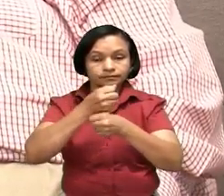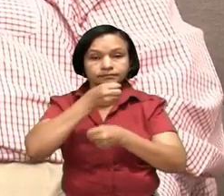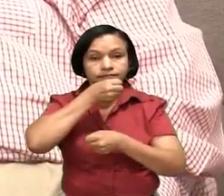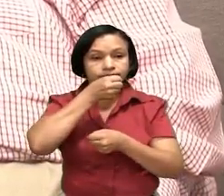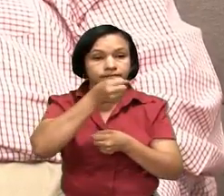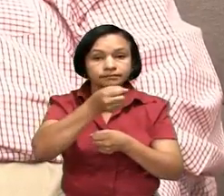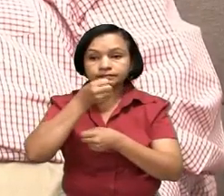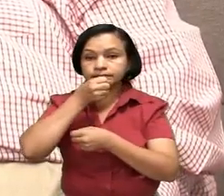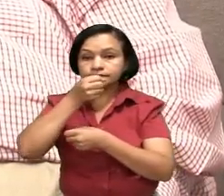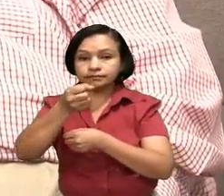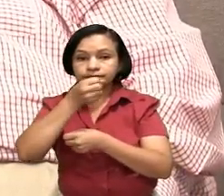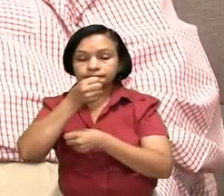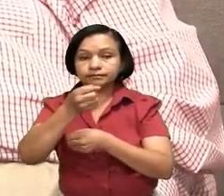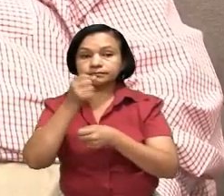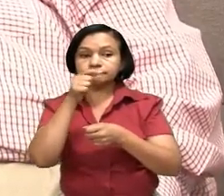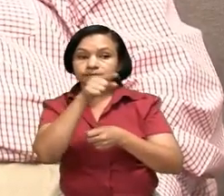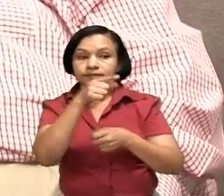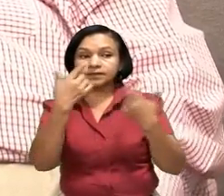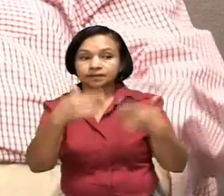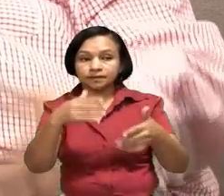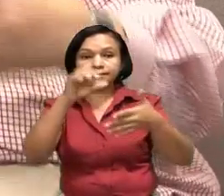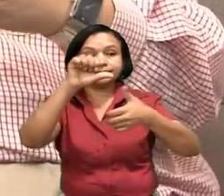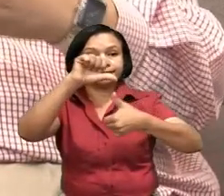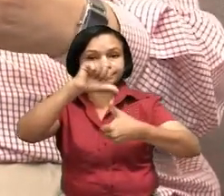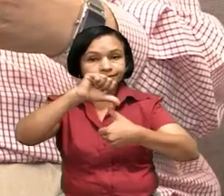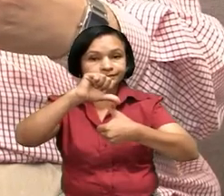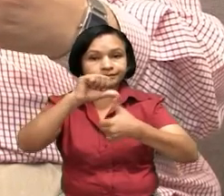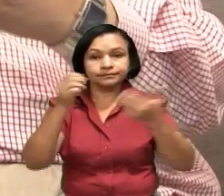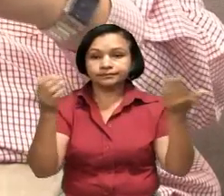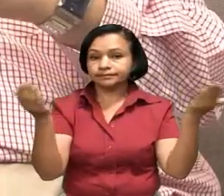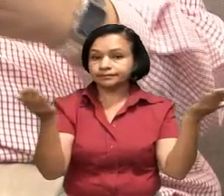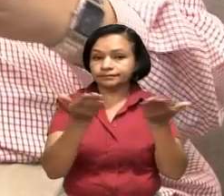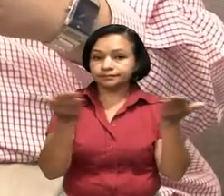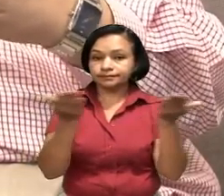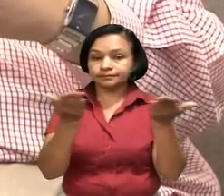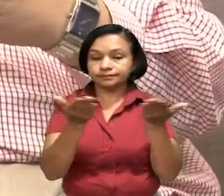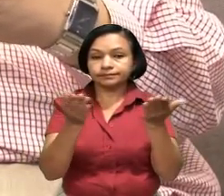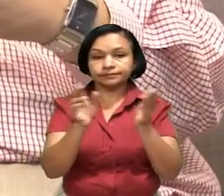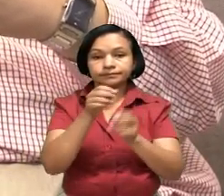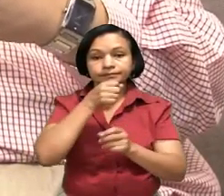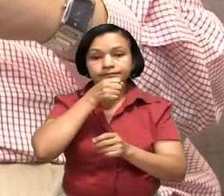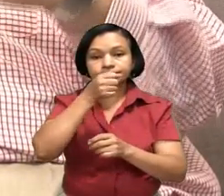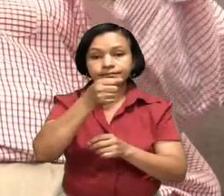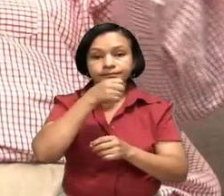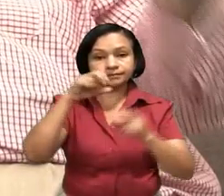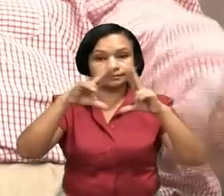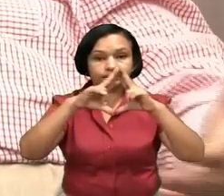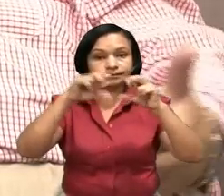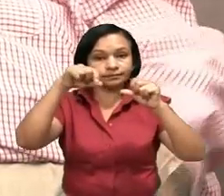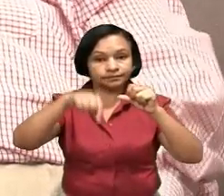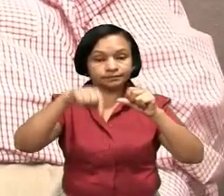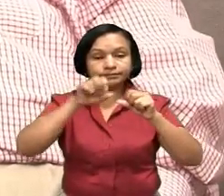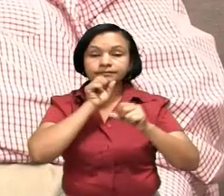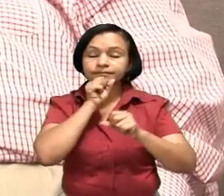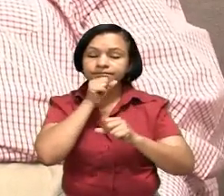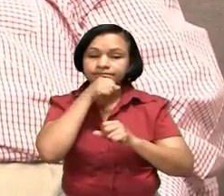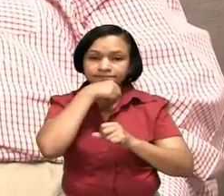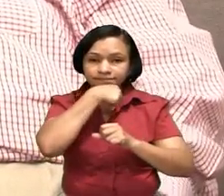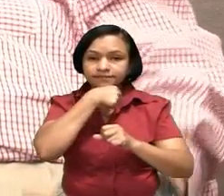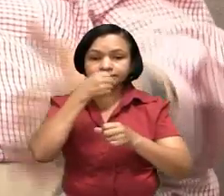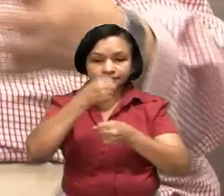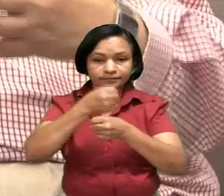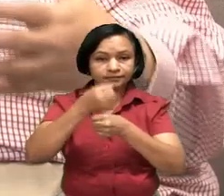de referencia centroamericana sobre el como nuestros periodistas los periodistas viejos a